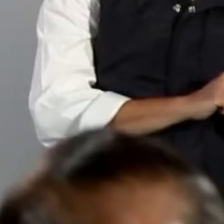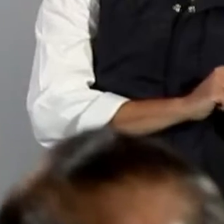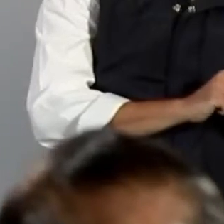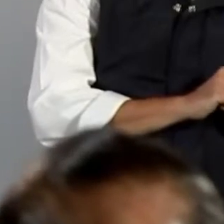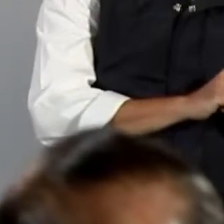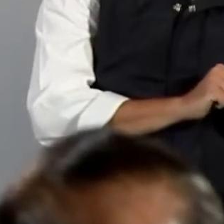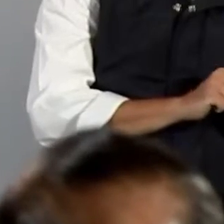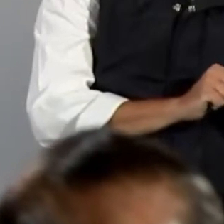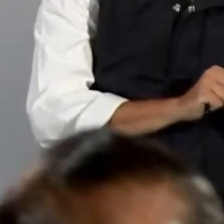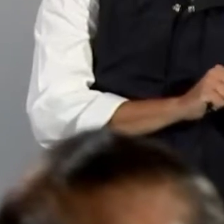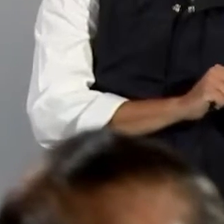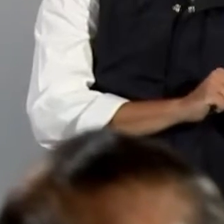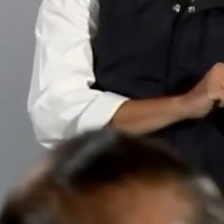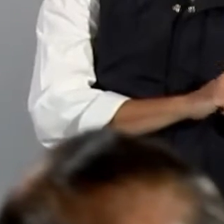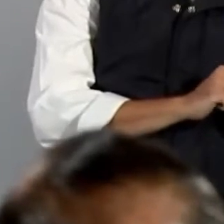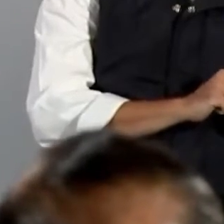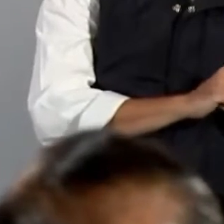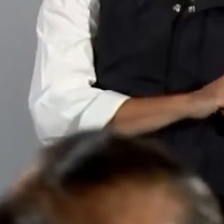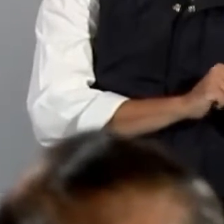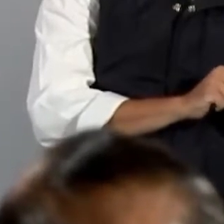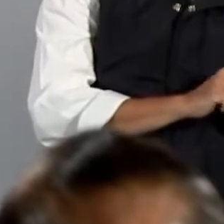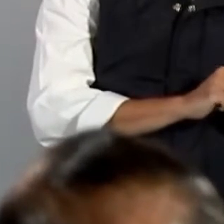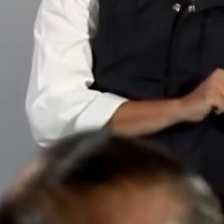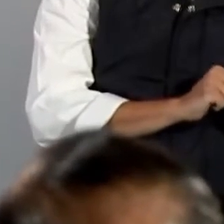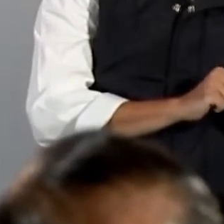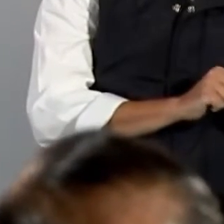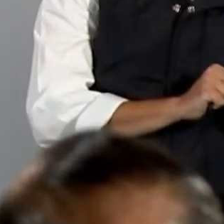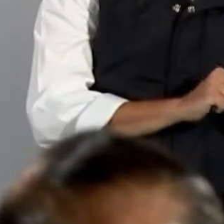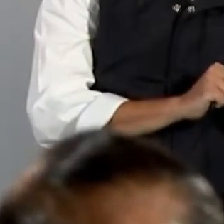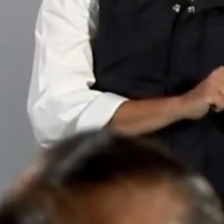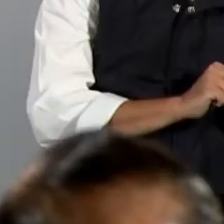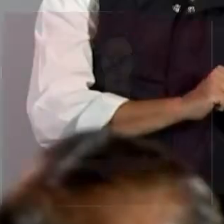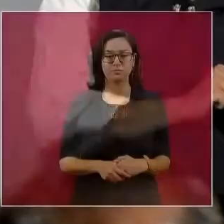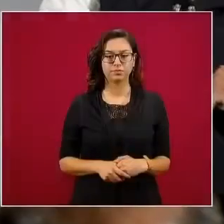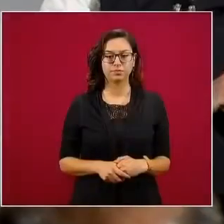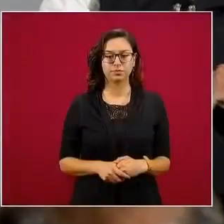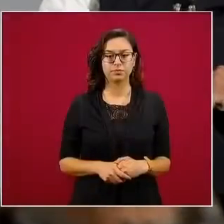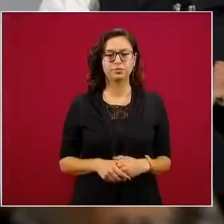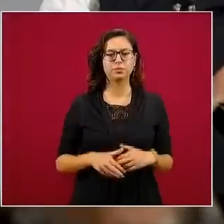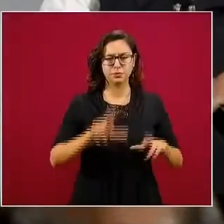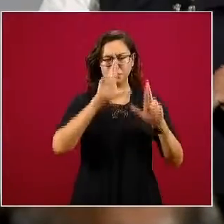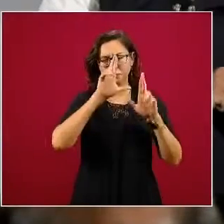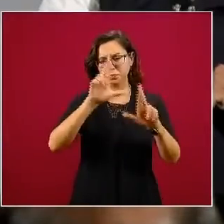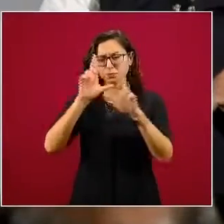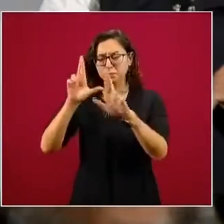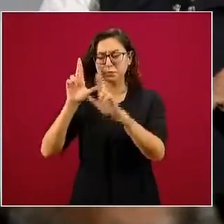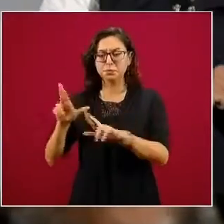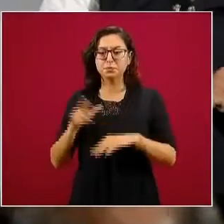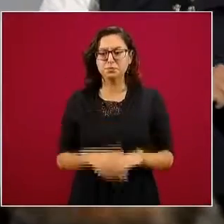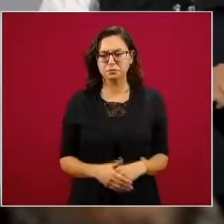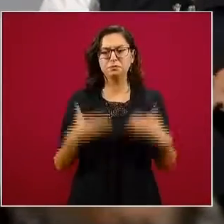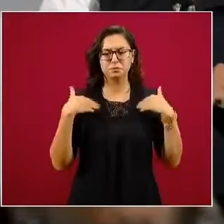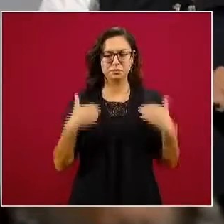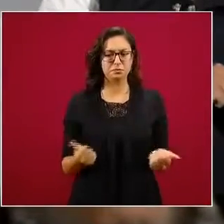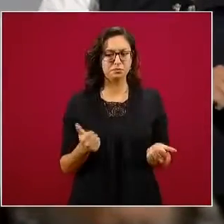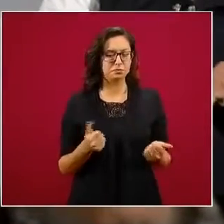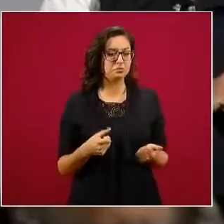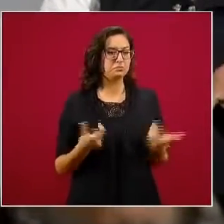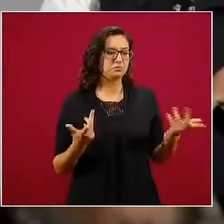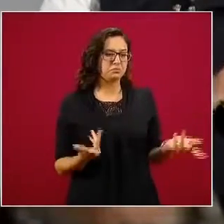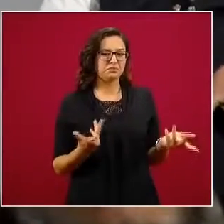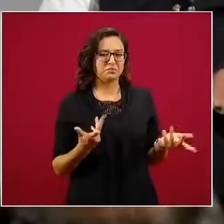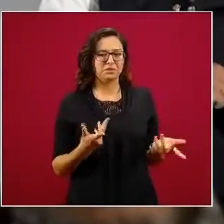tomado una postura de enorme responsabilidad en términos de la conducción técnica de la pandemia de